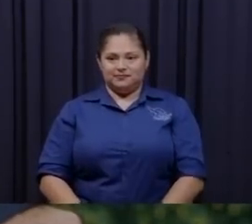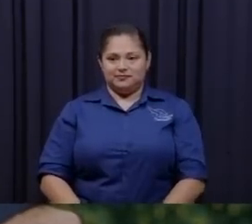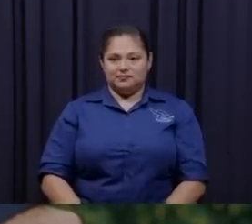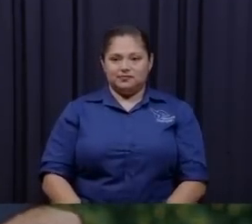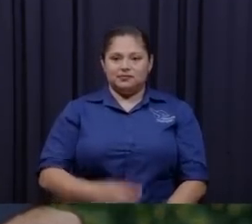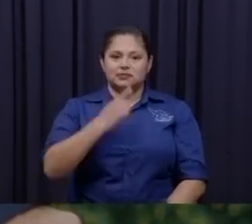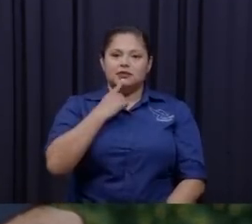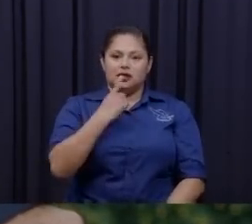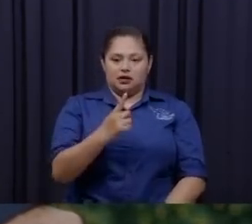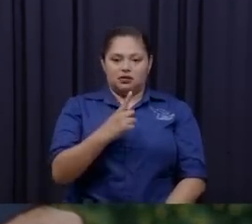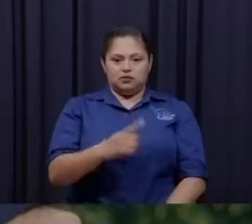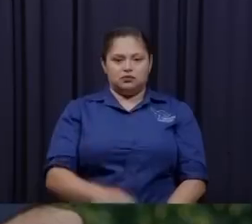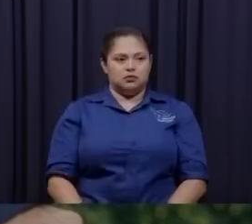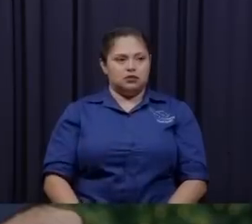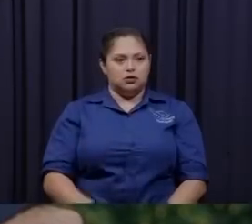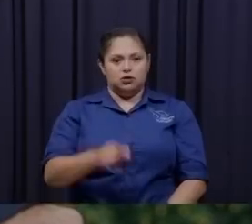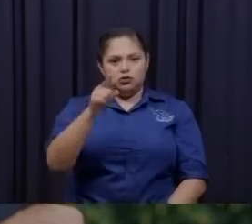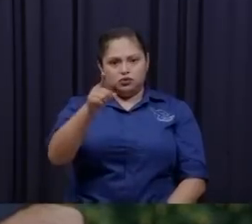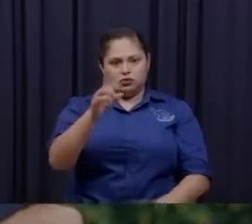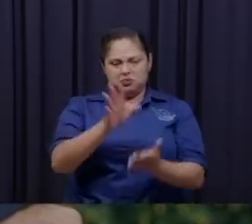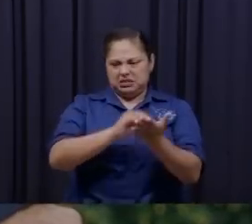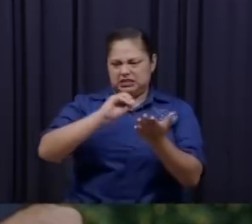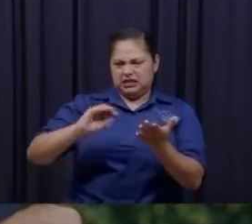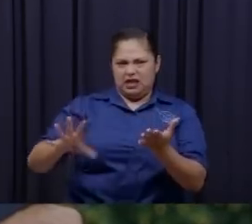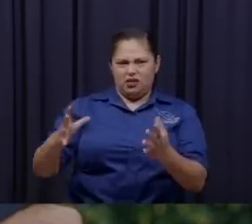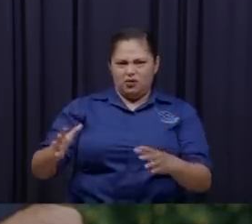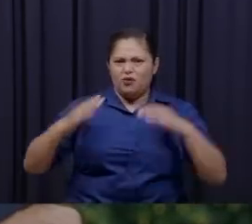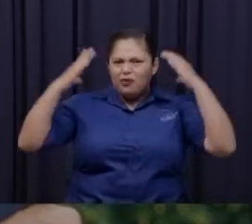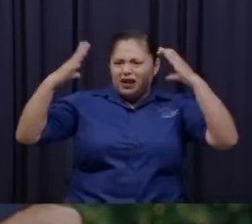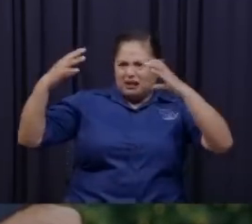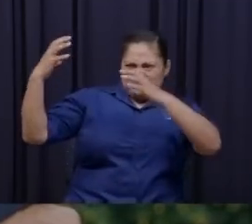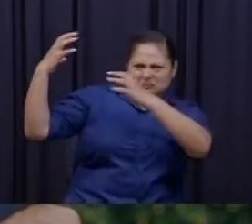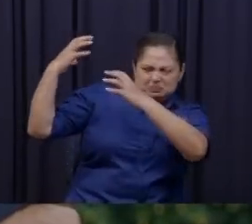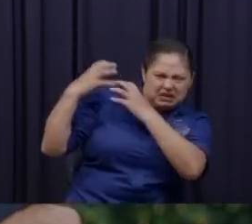Mi hijo, me has quitado un gran peso de encima.